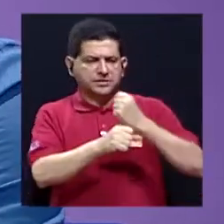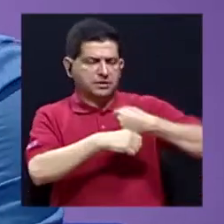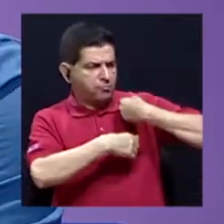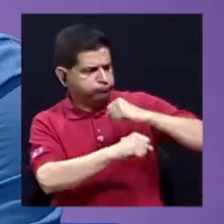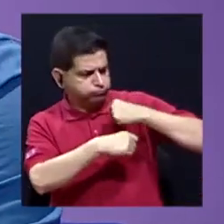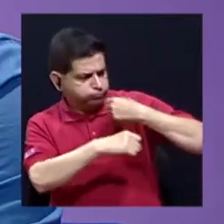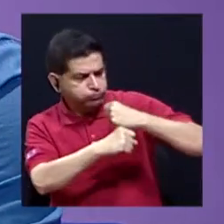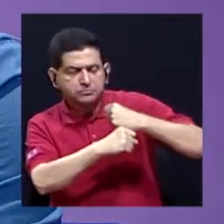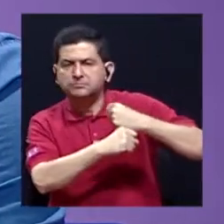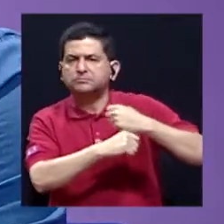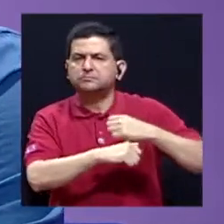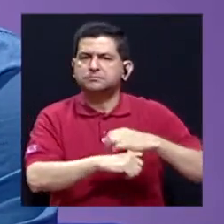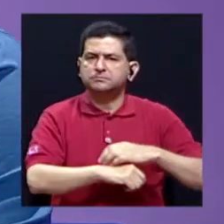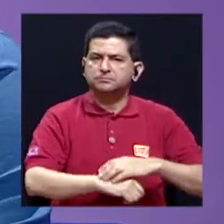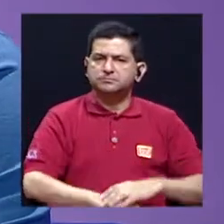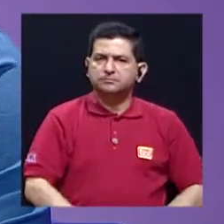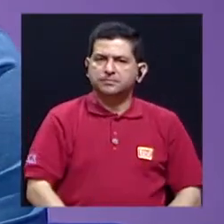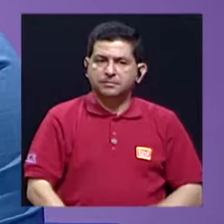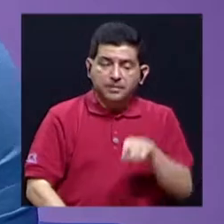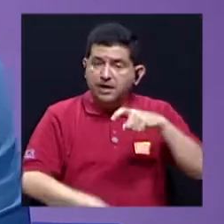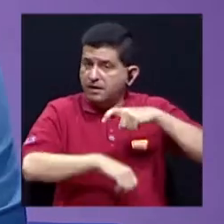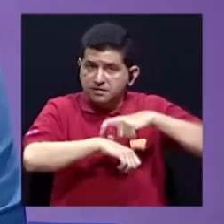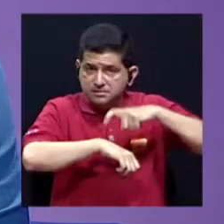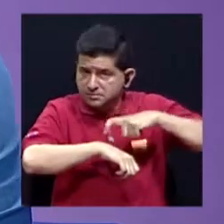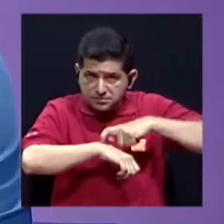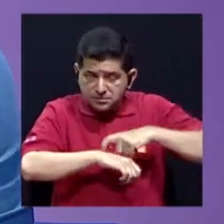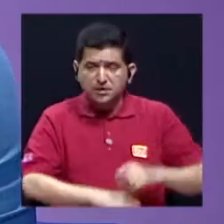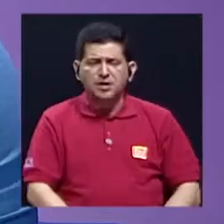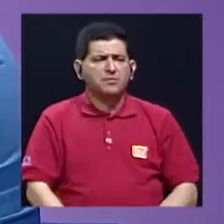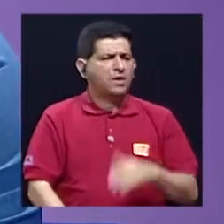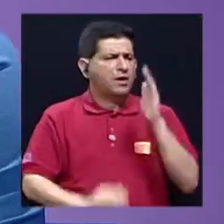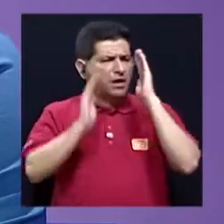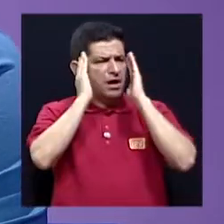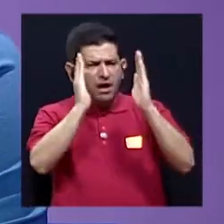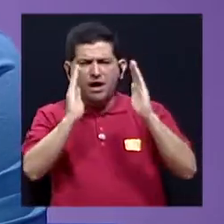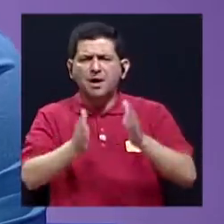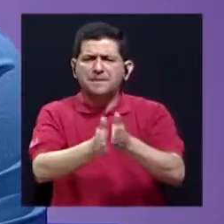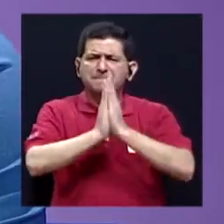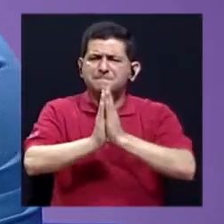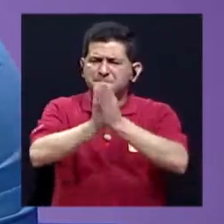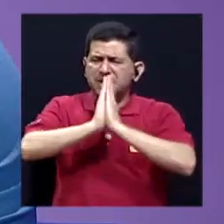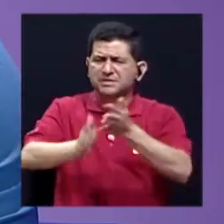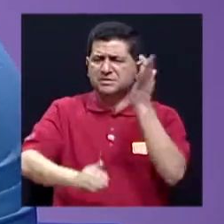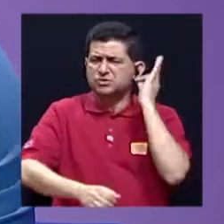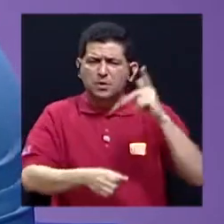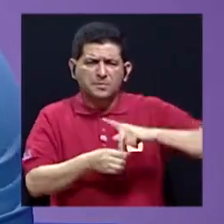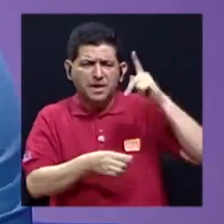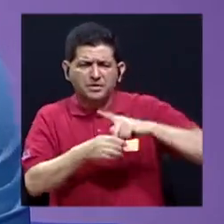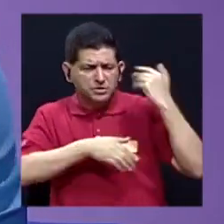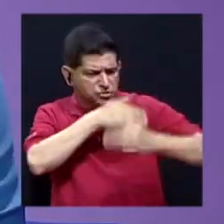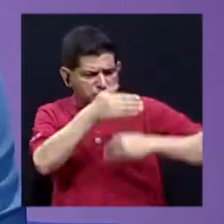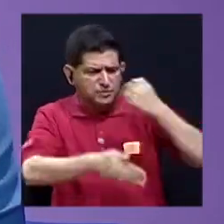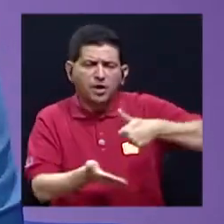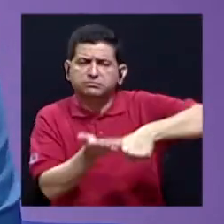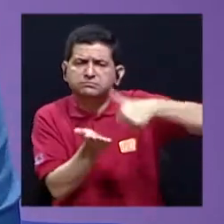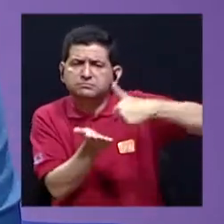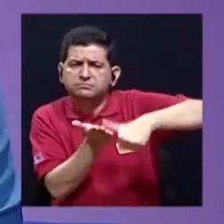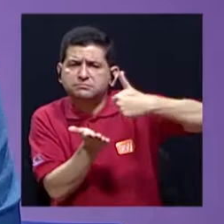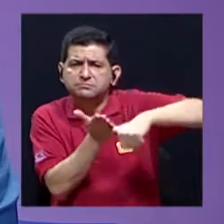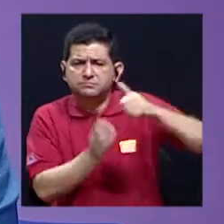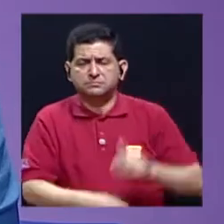municipalistas. En estos tiempos, ¿verdad?, estamos escuchando mucho un llamado a las mujeres a participar en los procesos